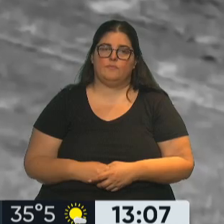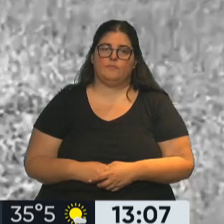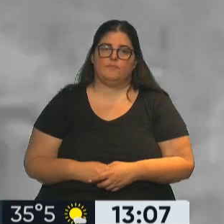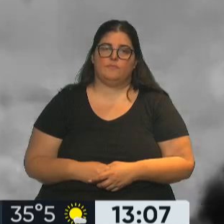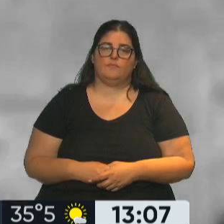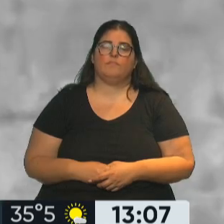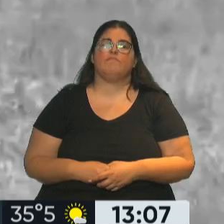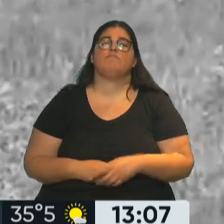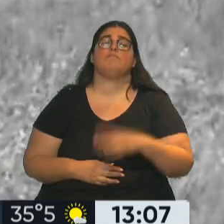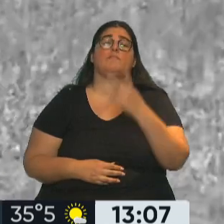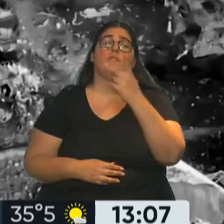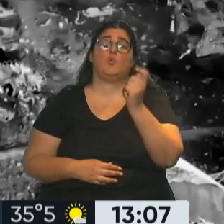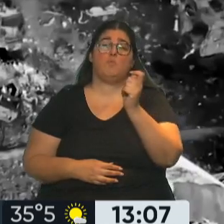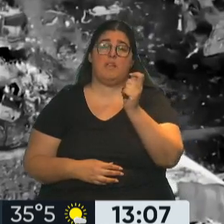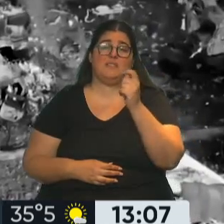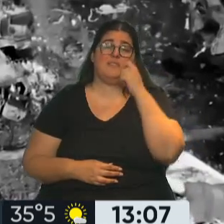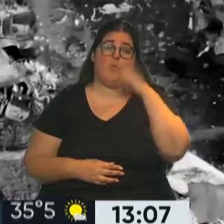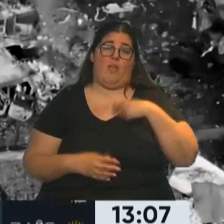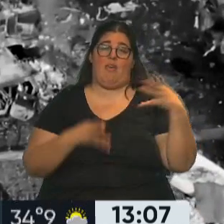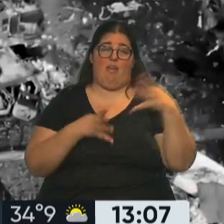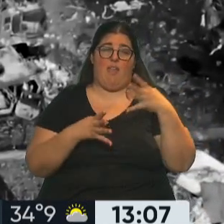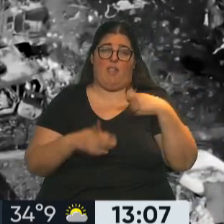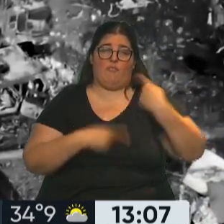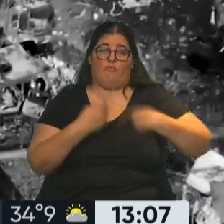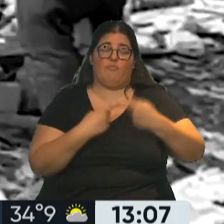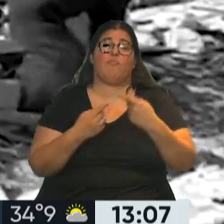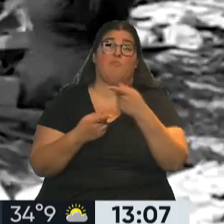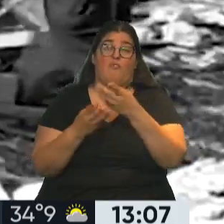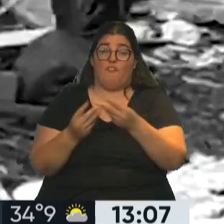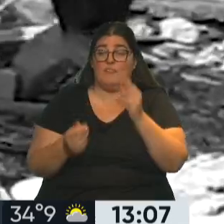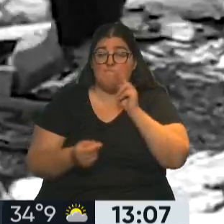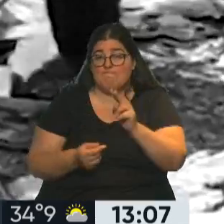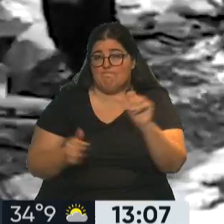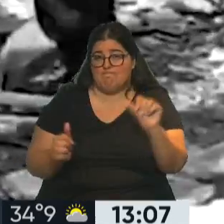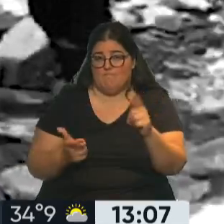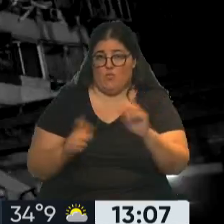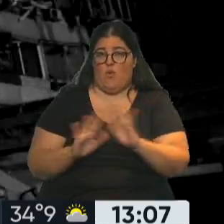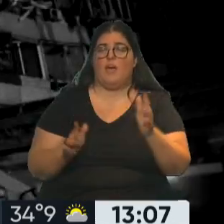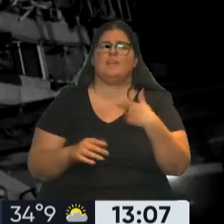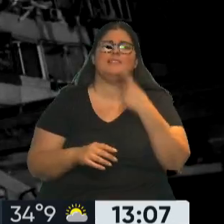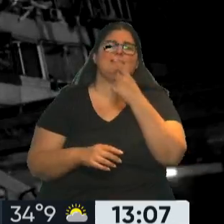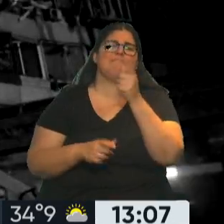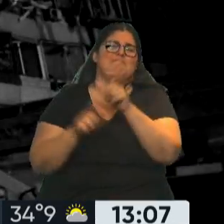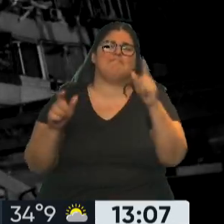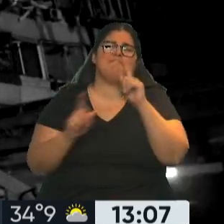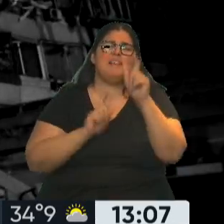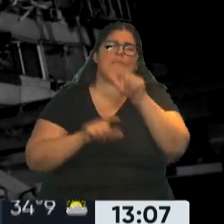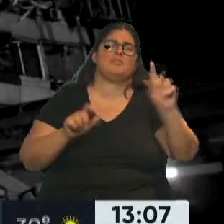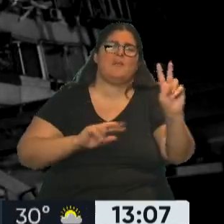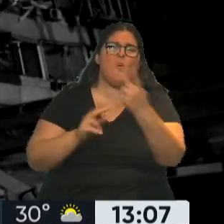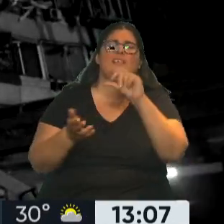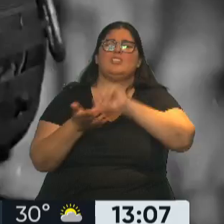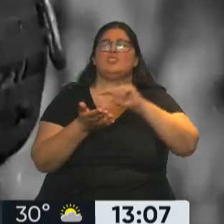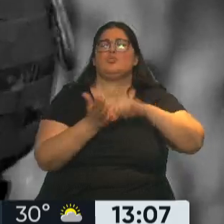tras más de 21 meses de guerra en Ucrania el conflicto no tiene un fin a la vista cientos de miles de muertos con decenas de ciudades ucranianas